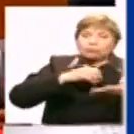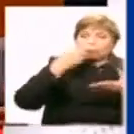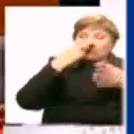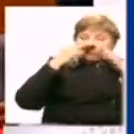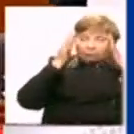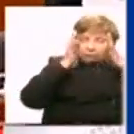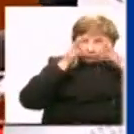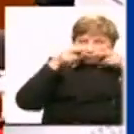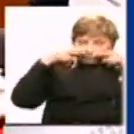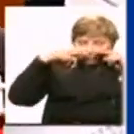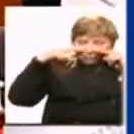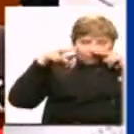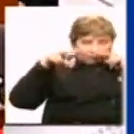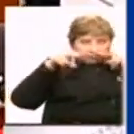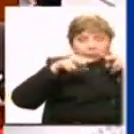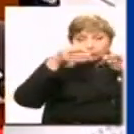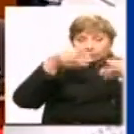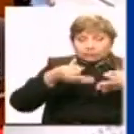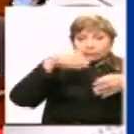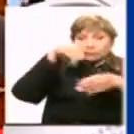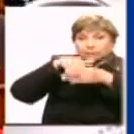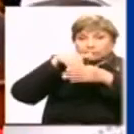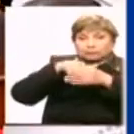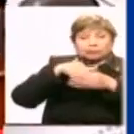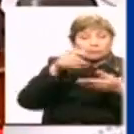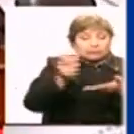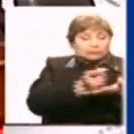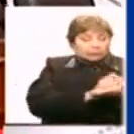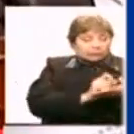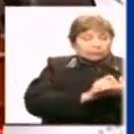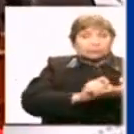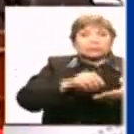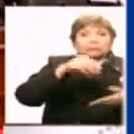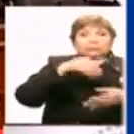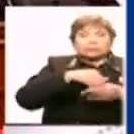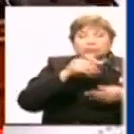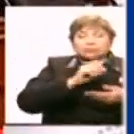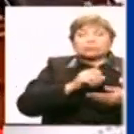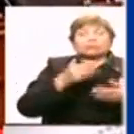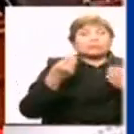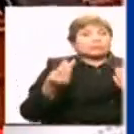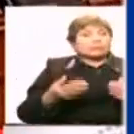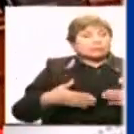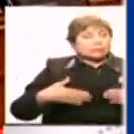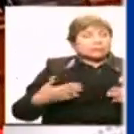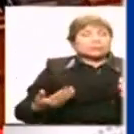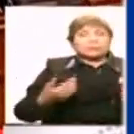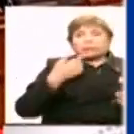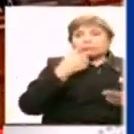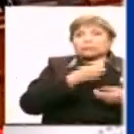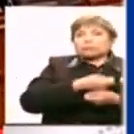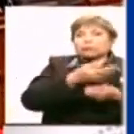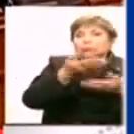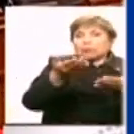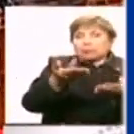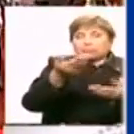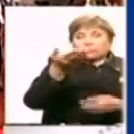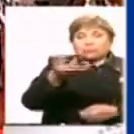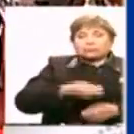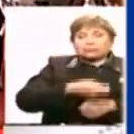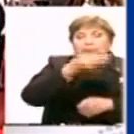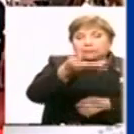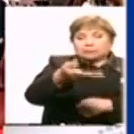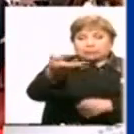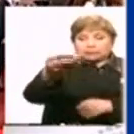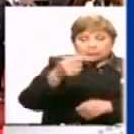acusaban de comunistas y terroristas. Tenemos ahora que demostrar y dar la cara y decir que no somos comunistas y terroristas. Tenemos que estar a la altura de la historia. Y ese es el